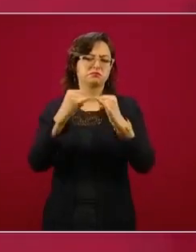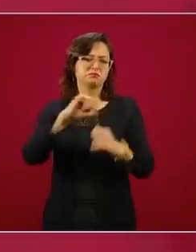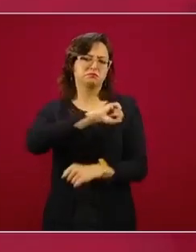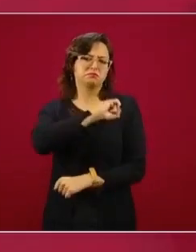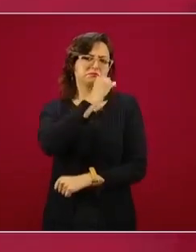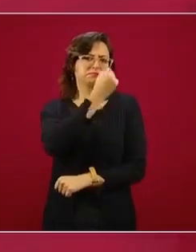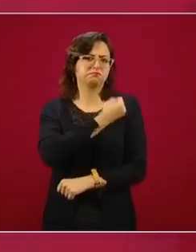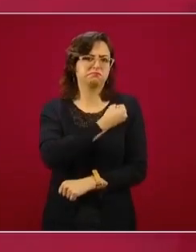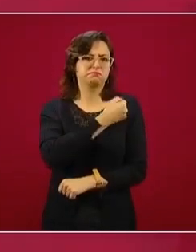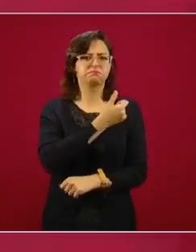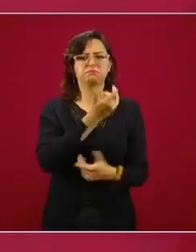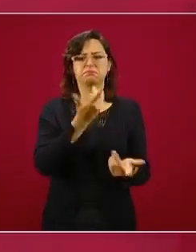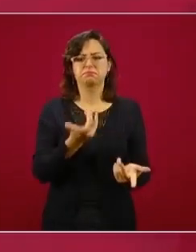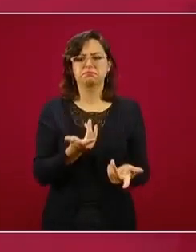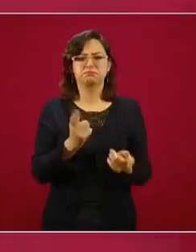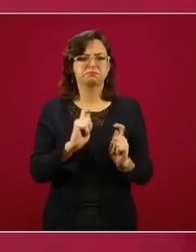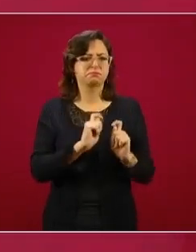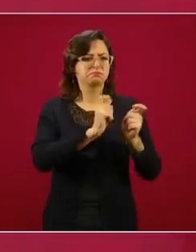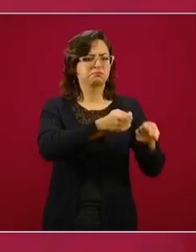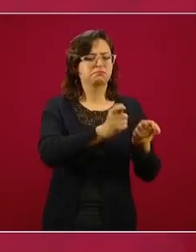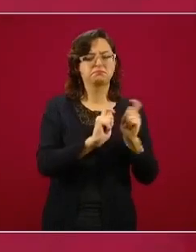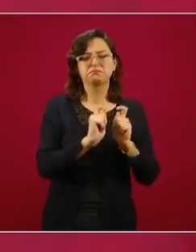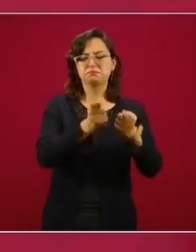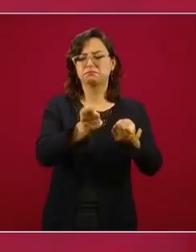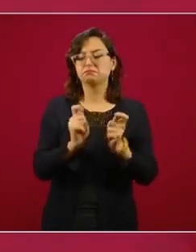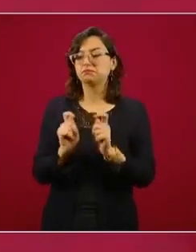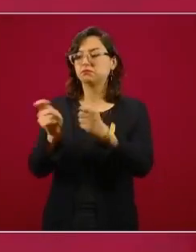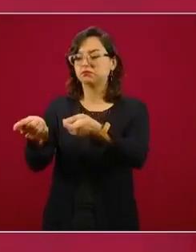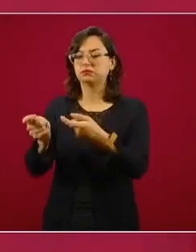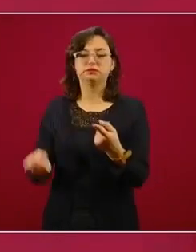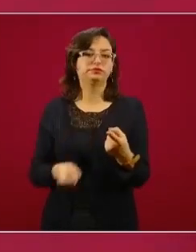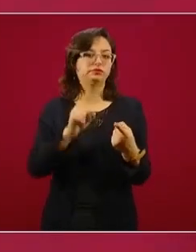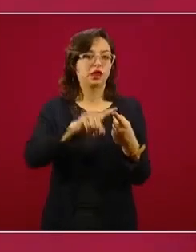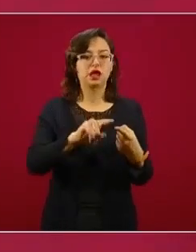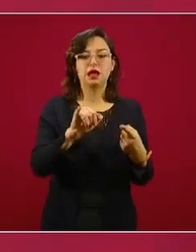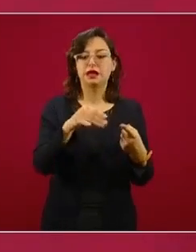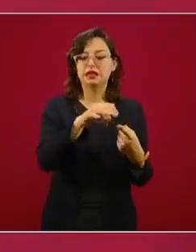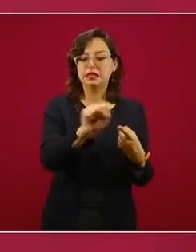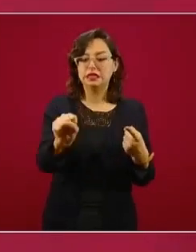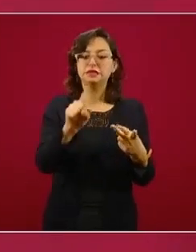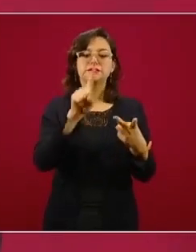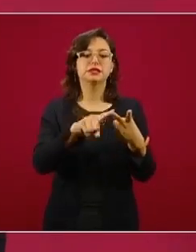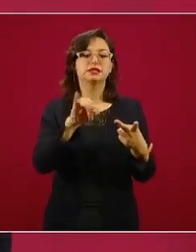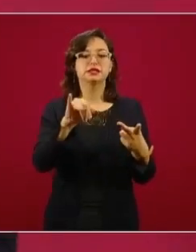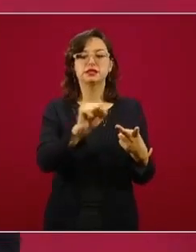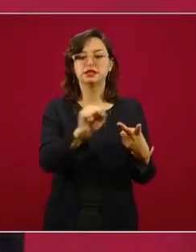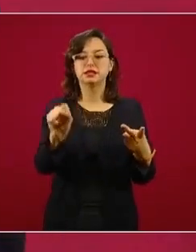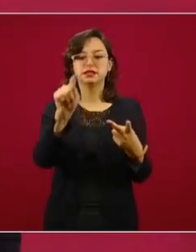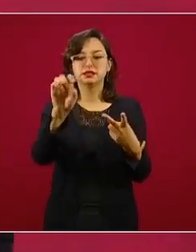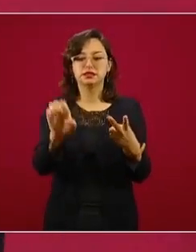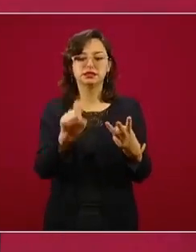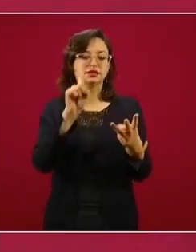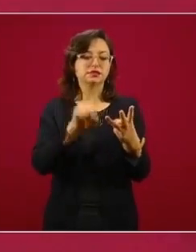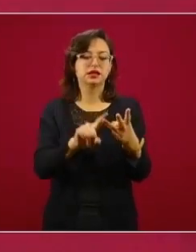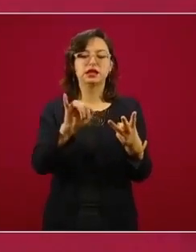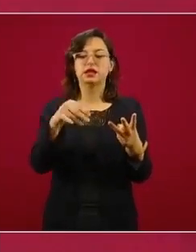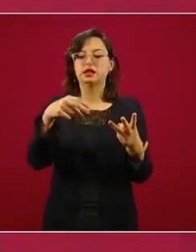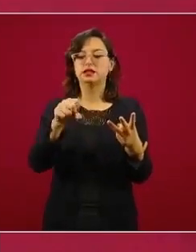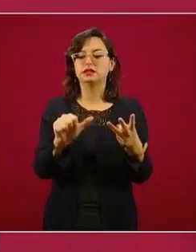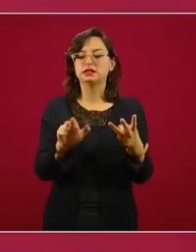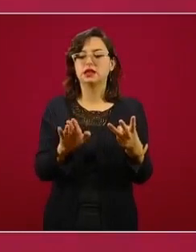responsables, ya sea el Seguro Social, el ISSSTE, el